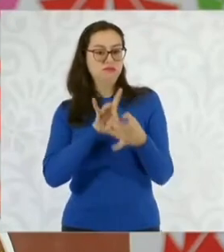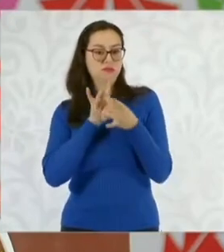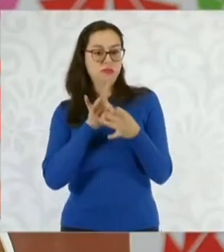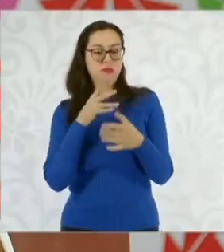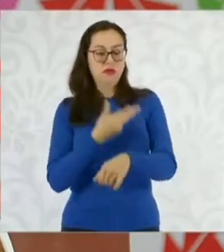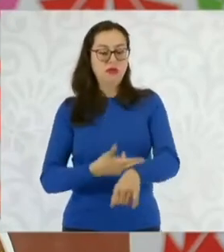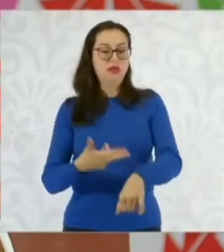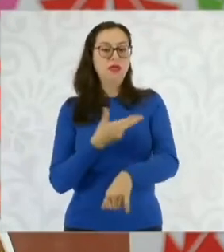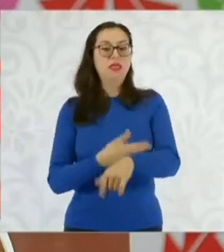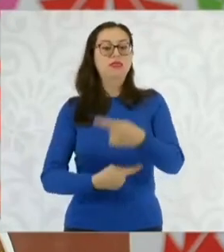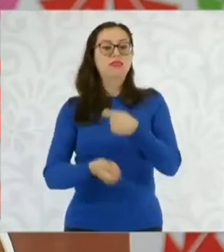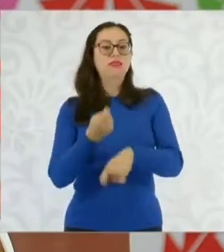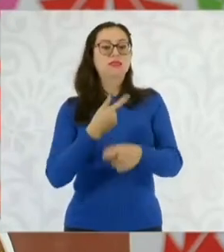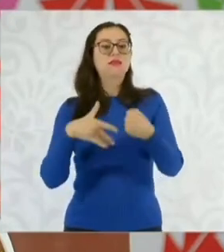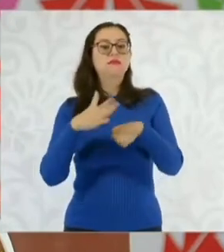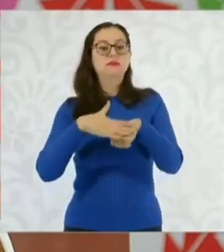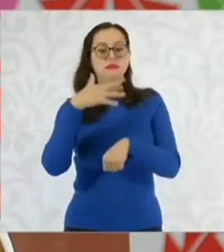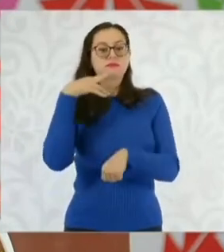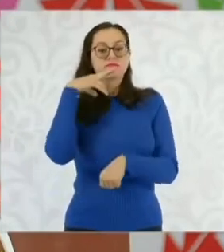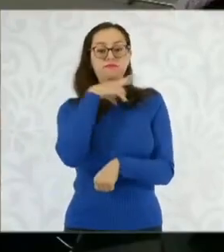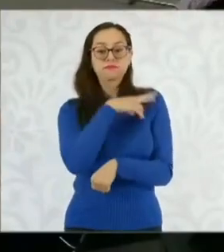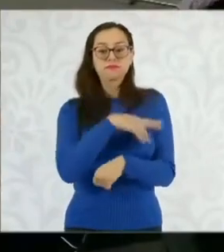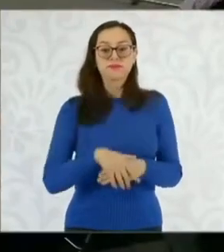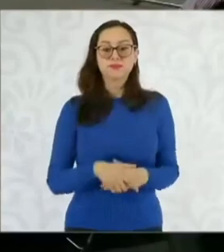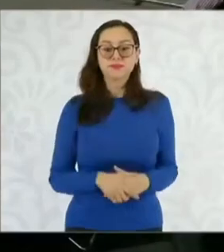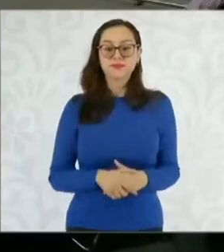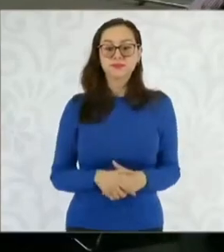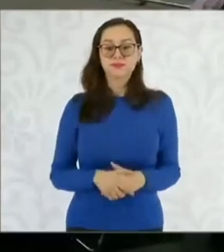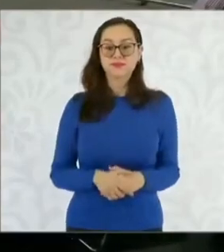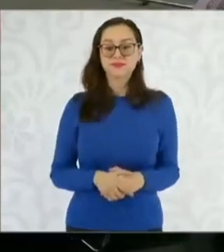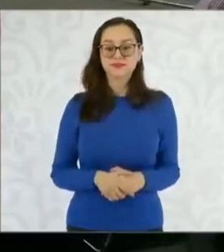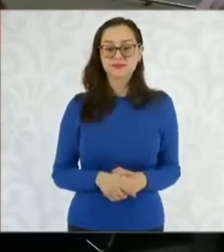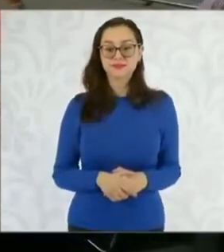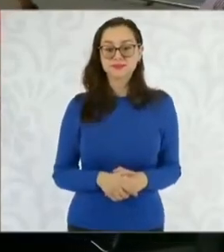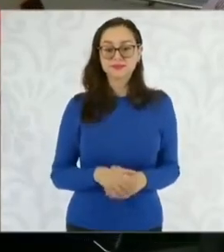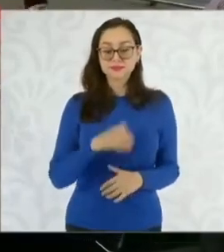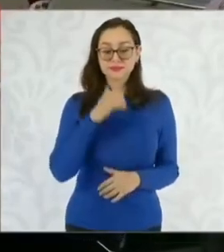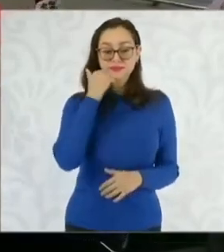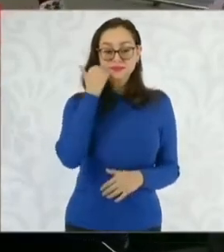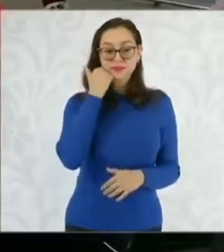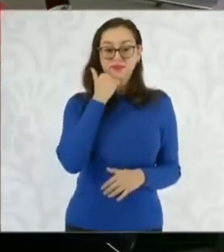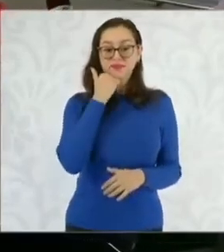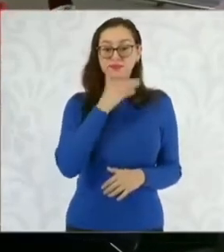más rápidas las soluciones que debemos de ofrecer. Gracias. Gracias.